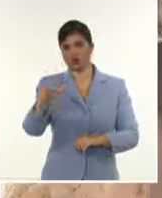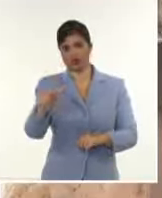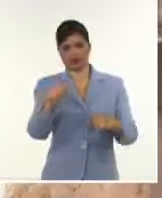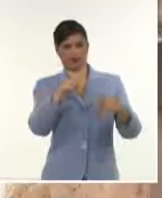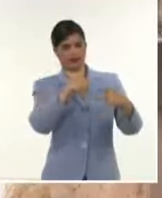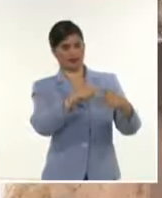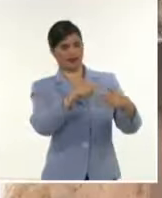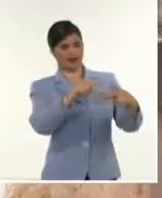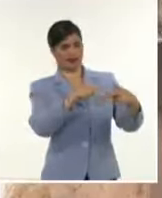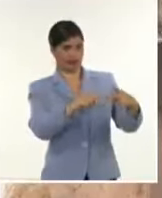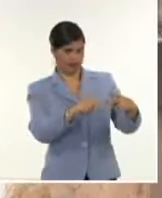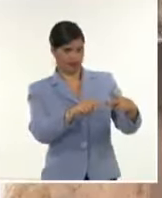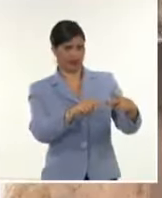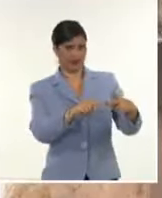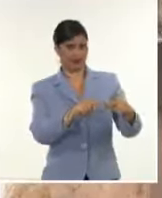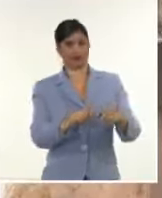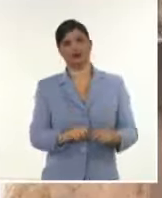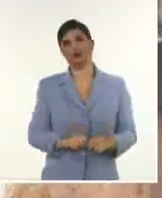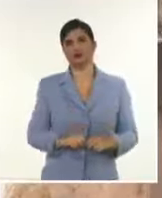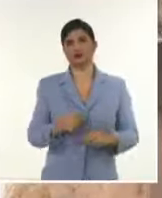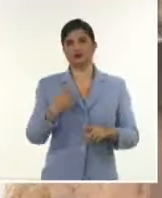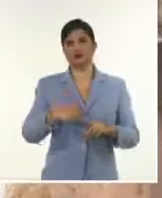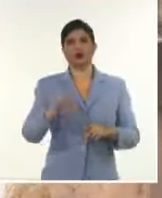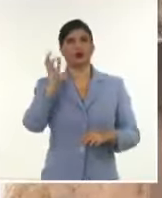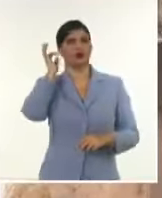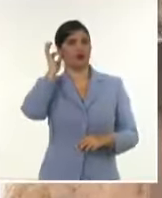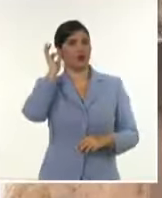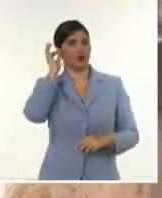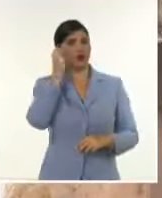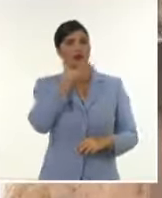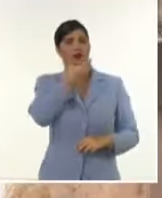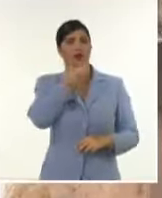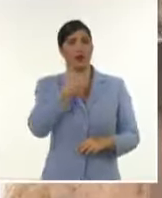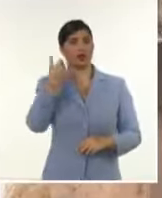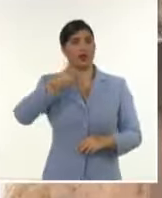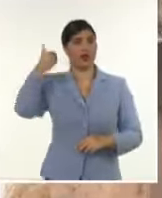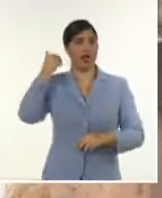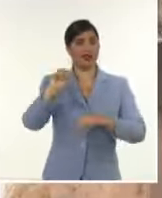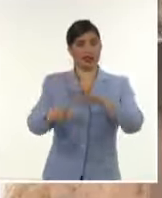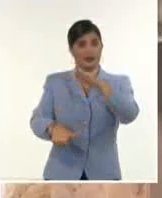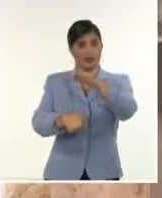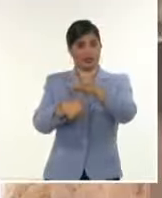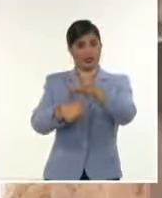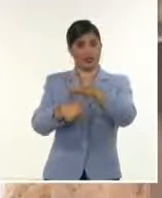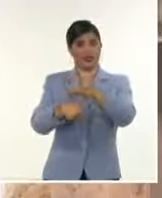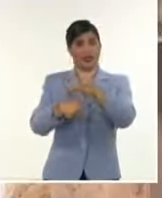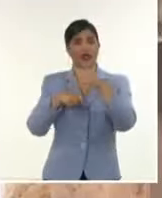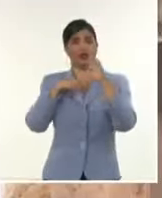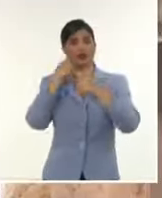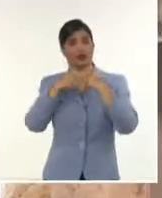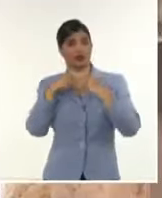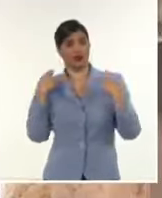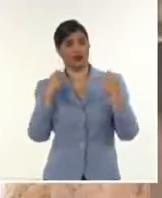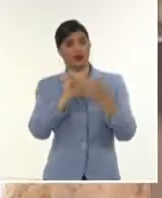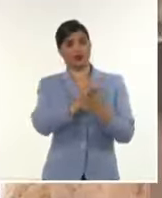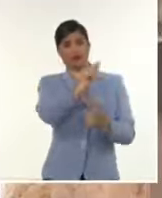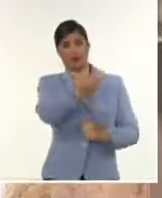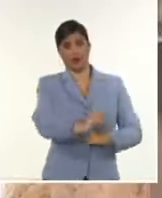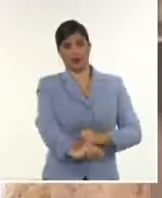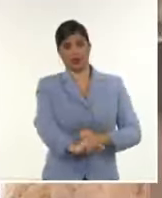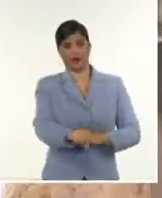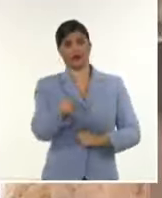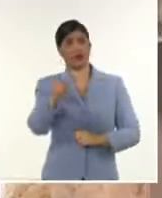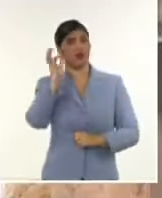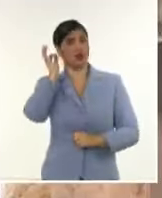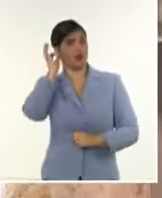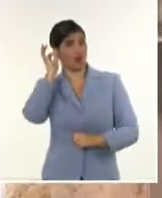este congreso es que la joven Chabeli Arencibia, quien era la presidenta de la Organización de Pioneros José Martí en la provincia de Mayabeque, pues asume al frente